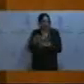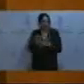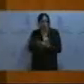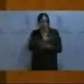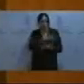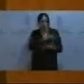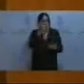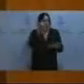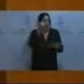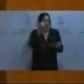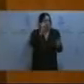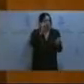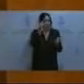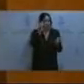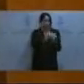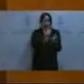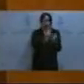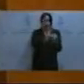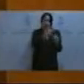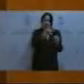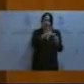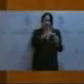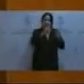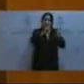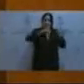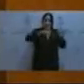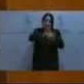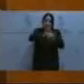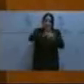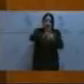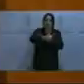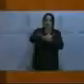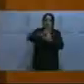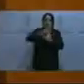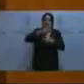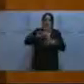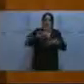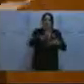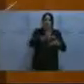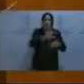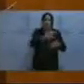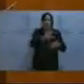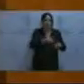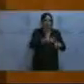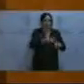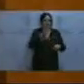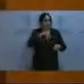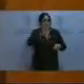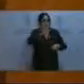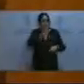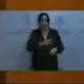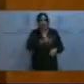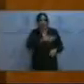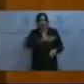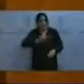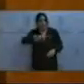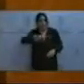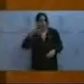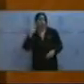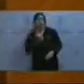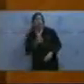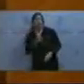torpeza política en la gestión de las ayudas alcanza cum laude. Pero es que además nos quiere poner a nosotros un muy deficiente. Y es que ya nos